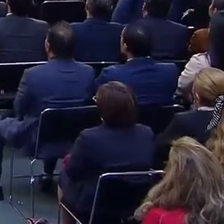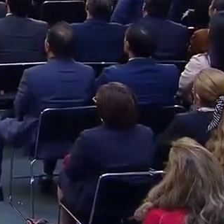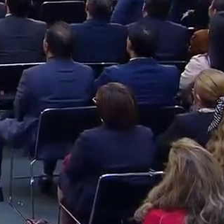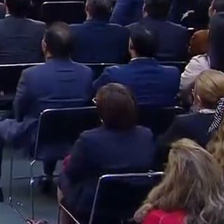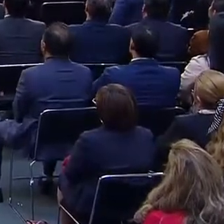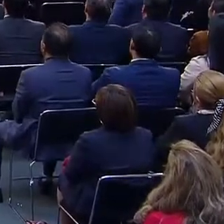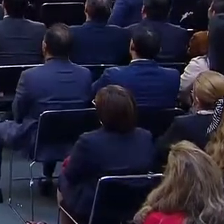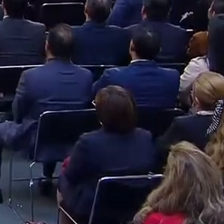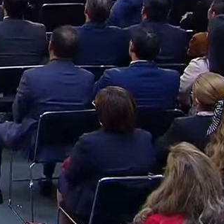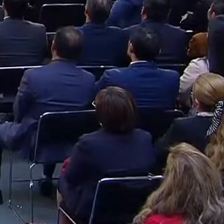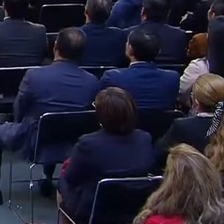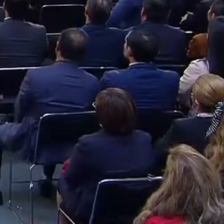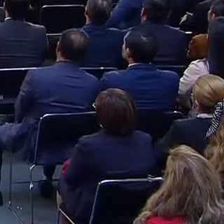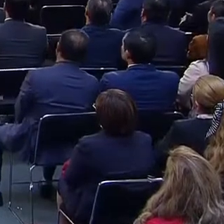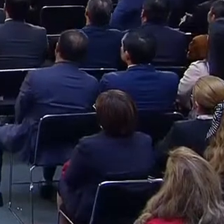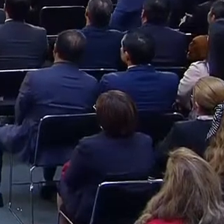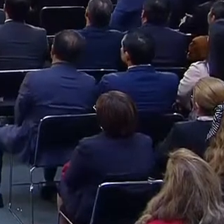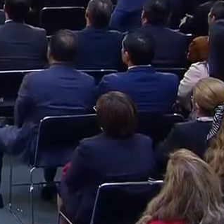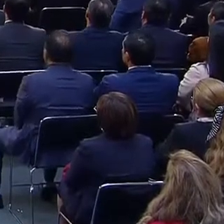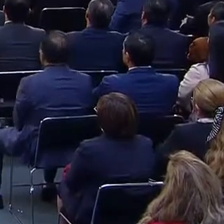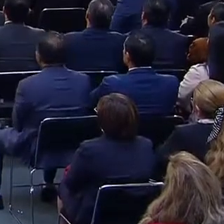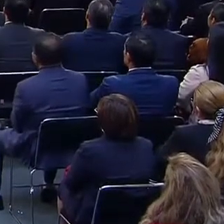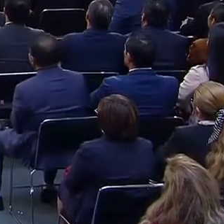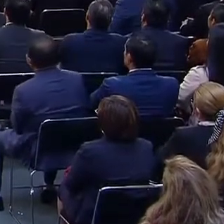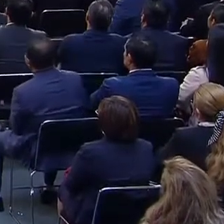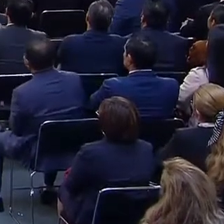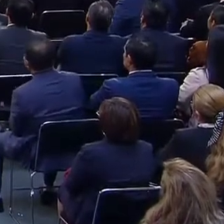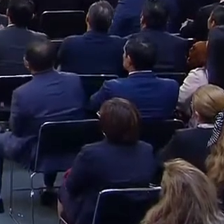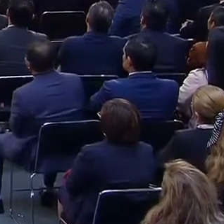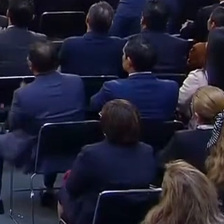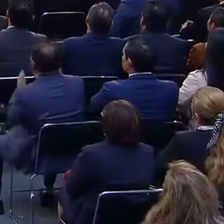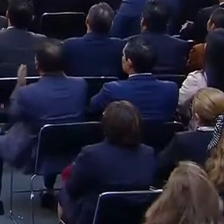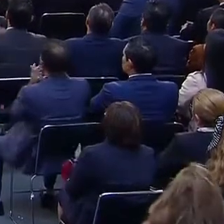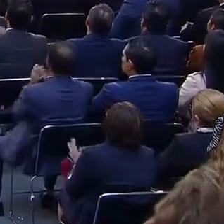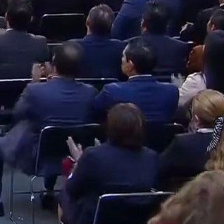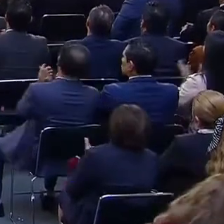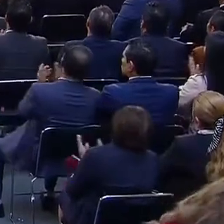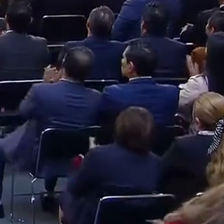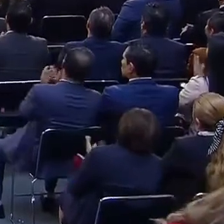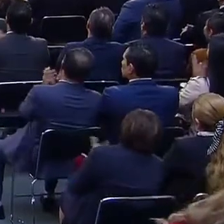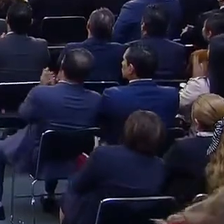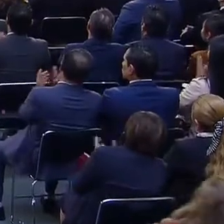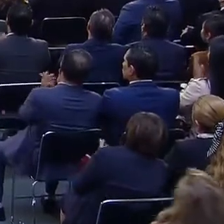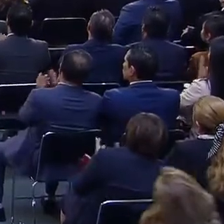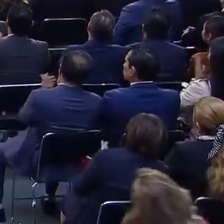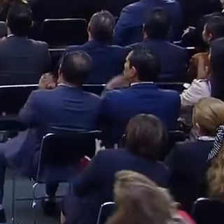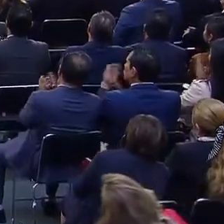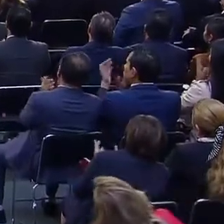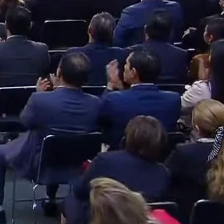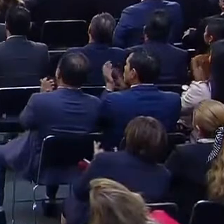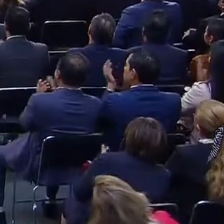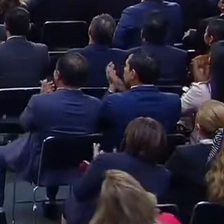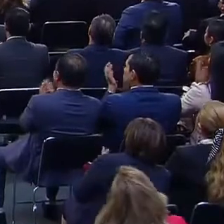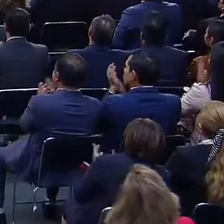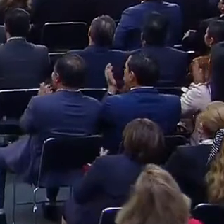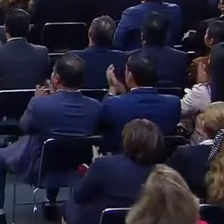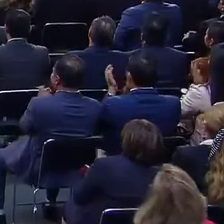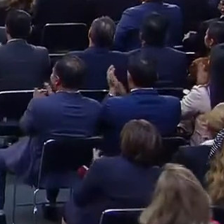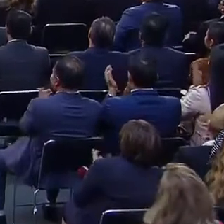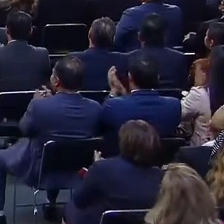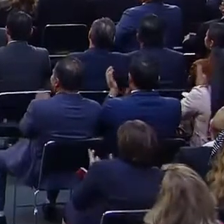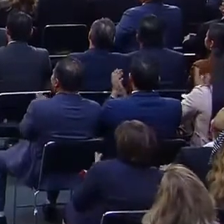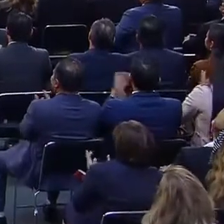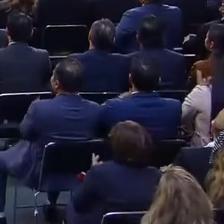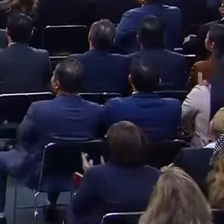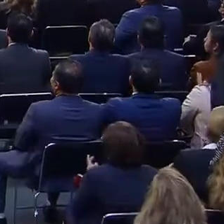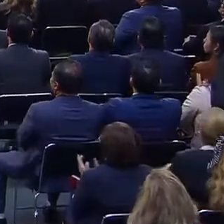Y diputado Carlos Alberto Puente Salas, coordinador del Grupo Parlamentario del Partido Verde Ecologista de México, de la